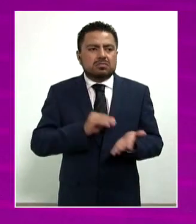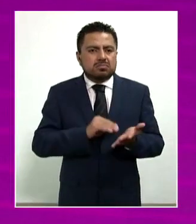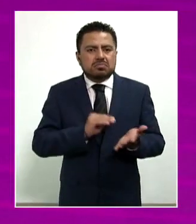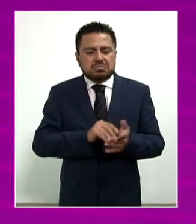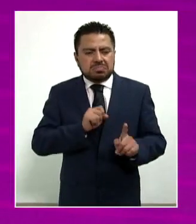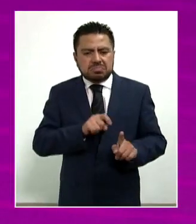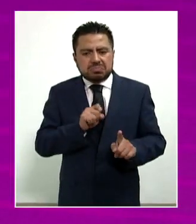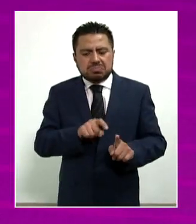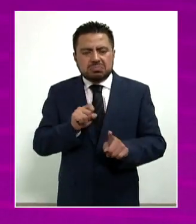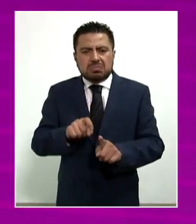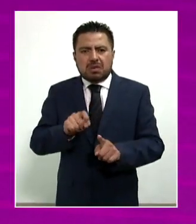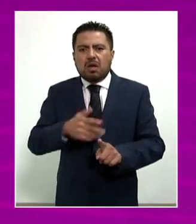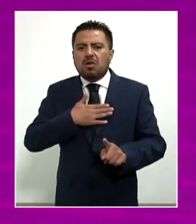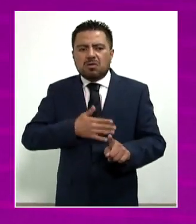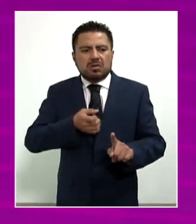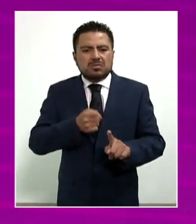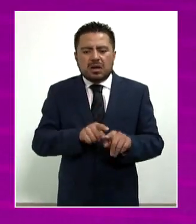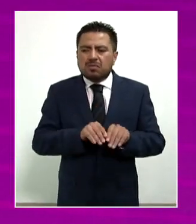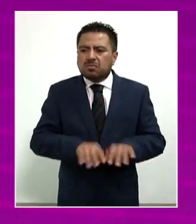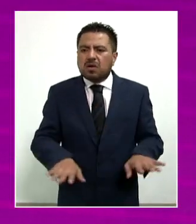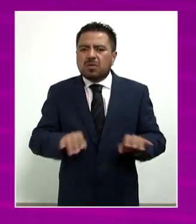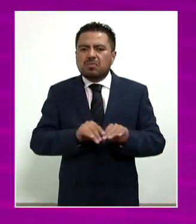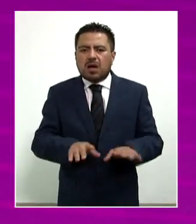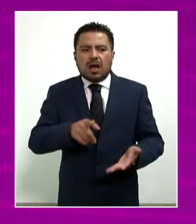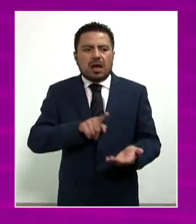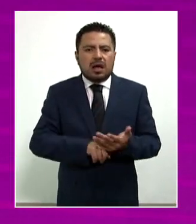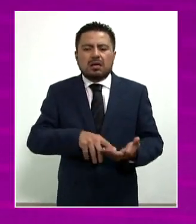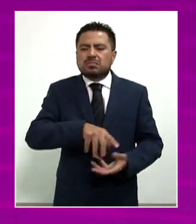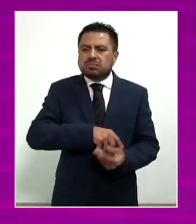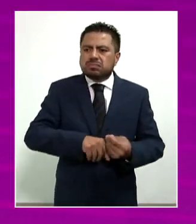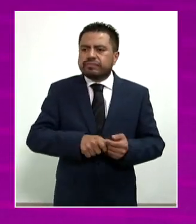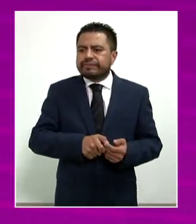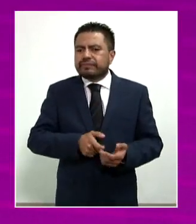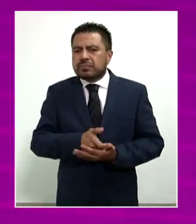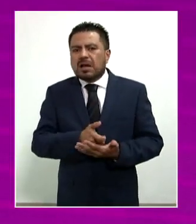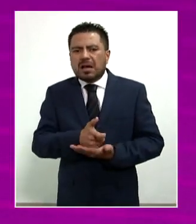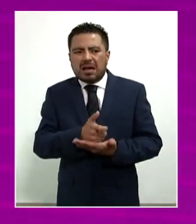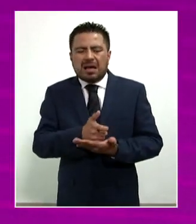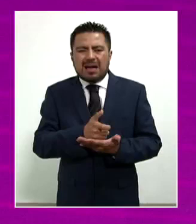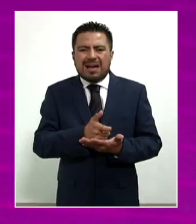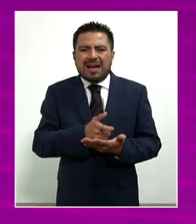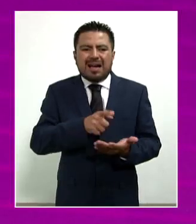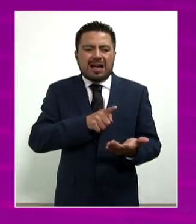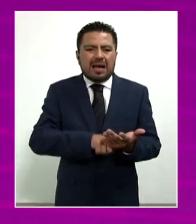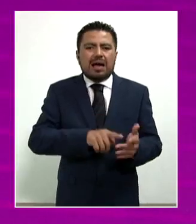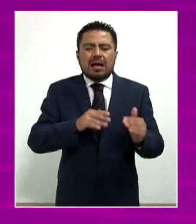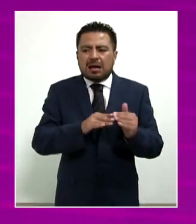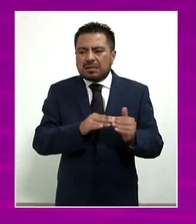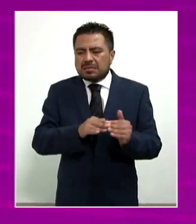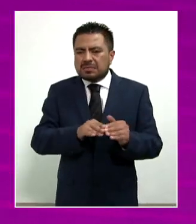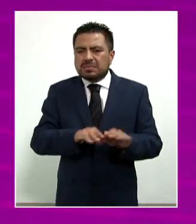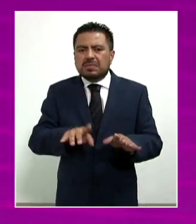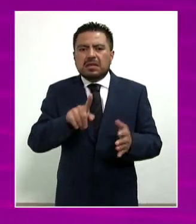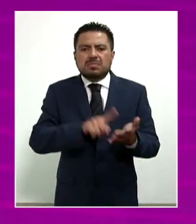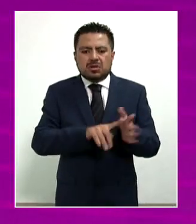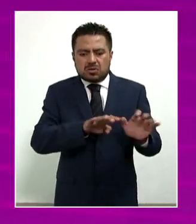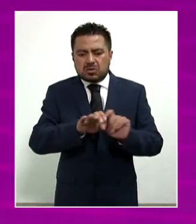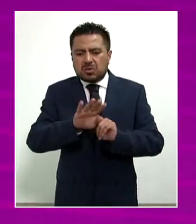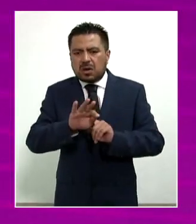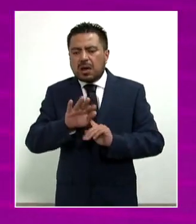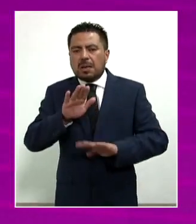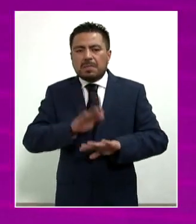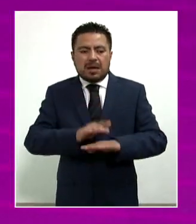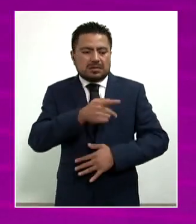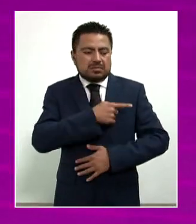prácticamente igual, que justamente es la distribución del ingreso. Es decir, la cantidad de dinero que reciben los hogares en 1940